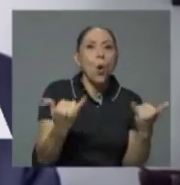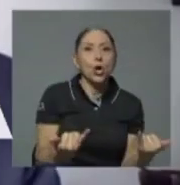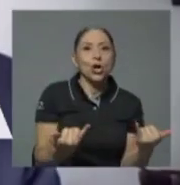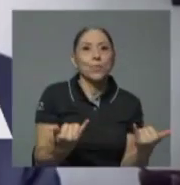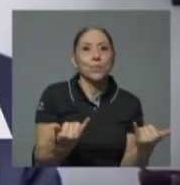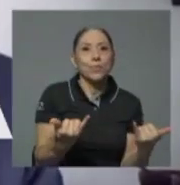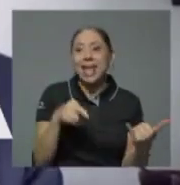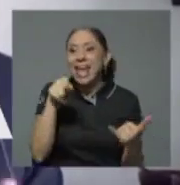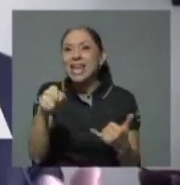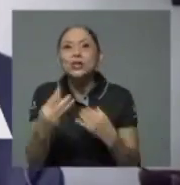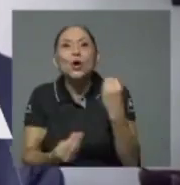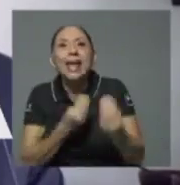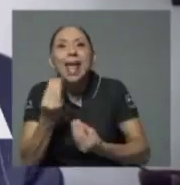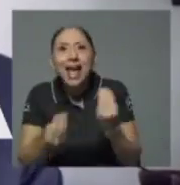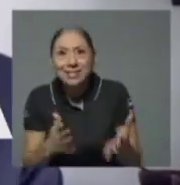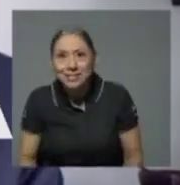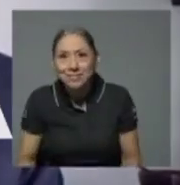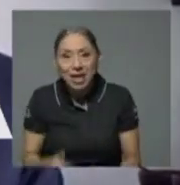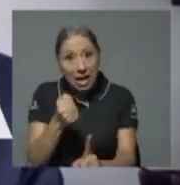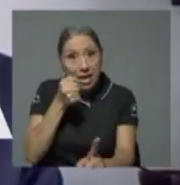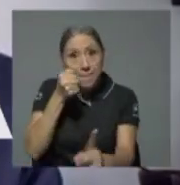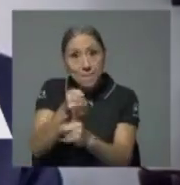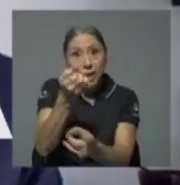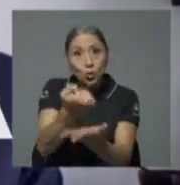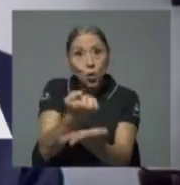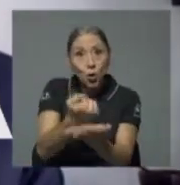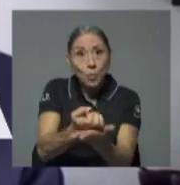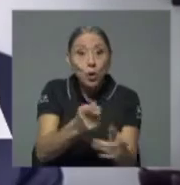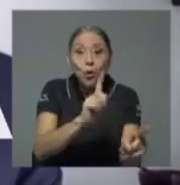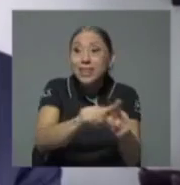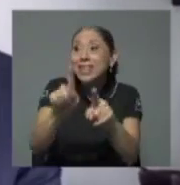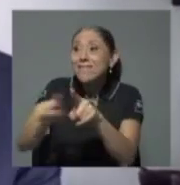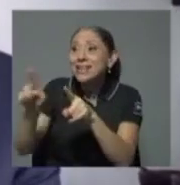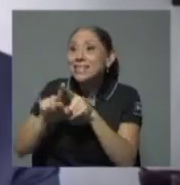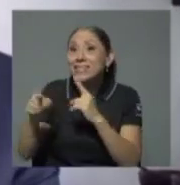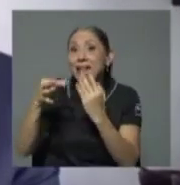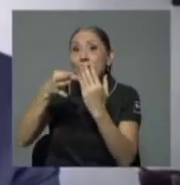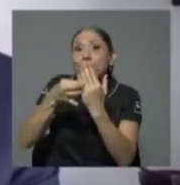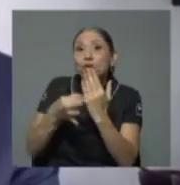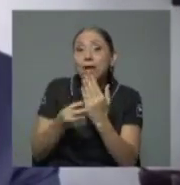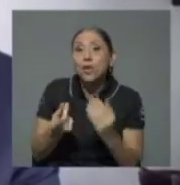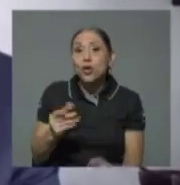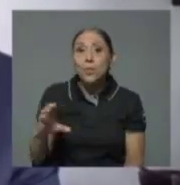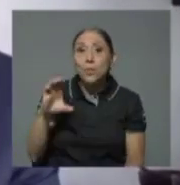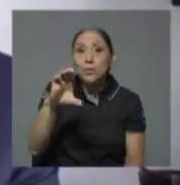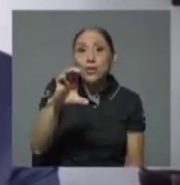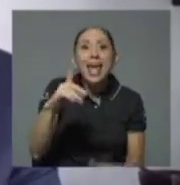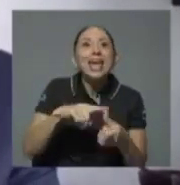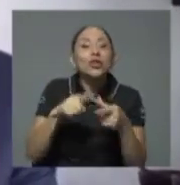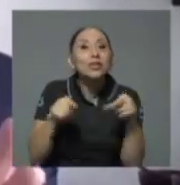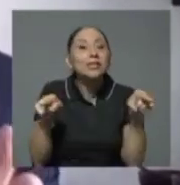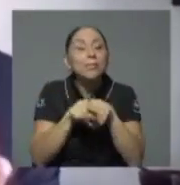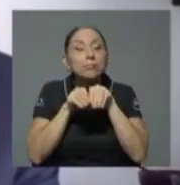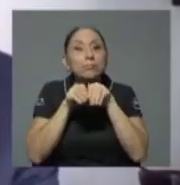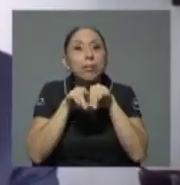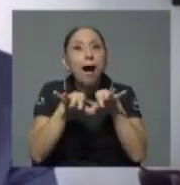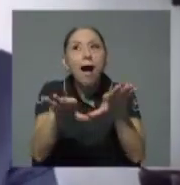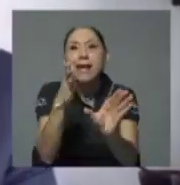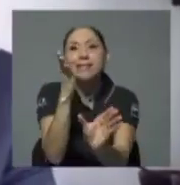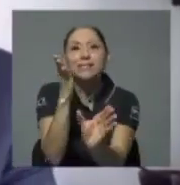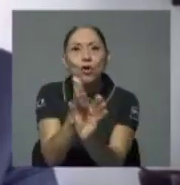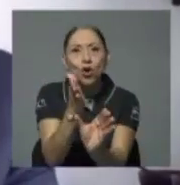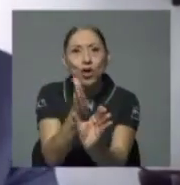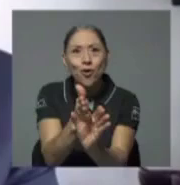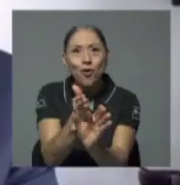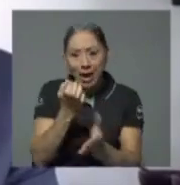económico, aparte de diversificar los portafolios de inversión, causa un efecto psicológico. La economía tiene que ver